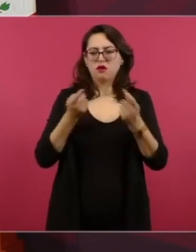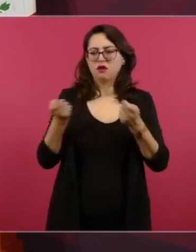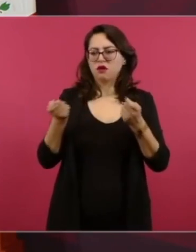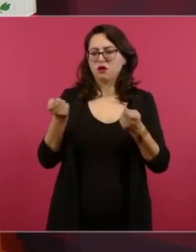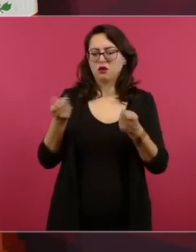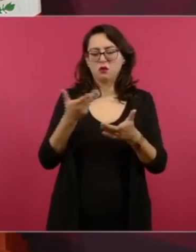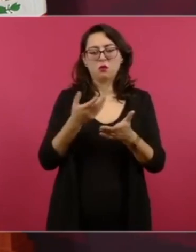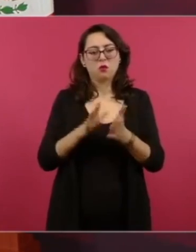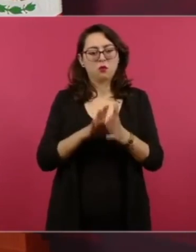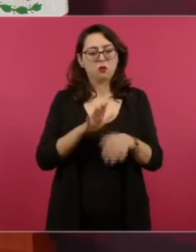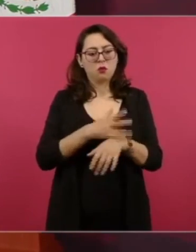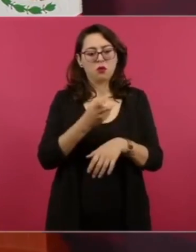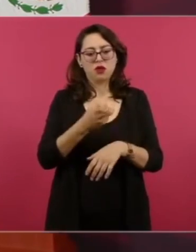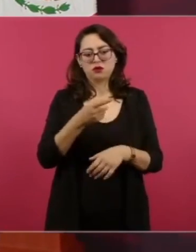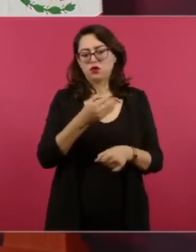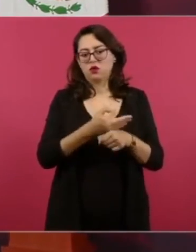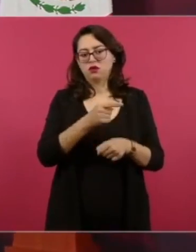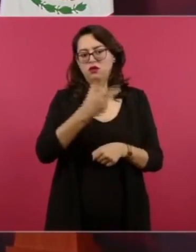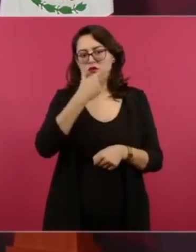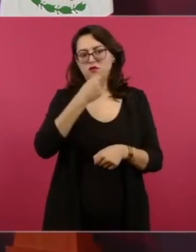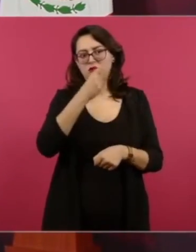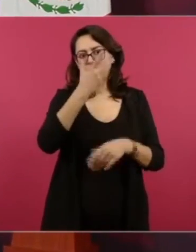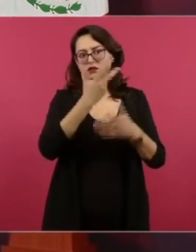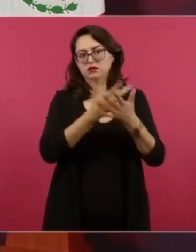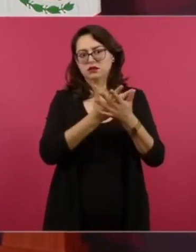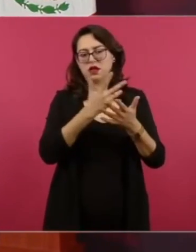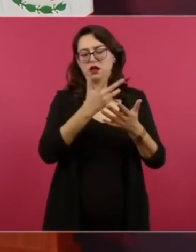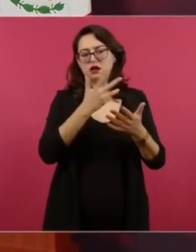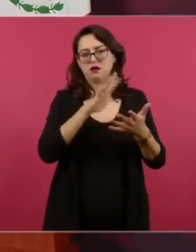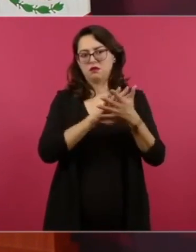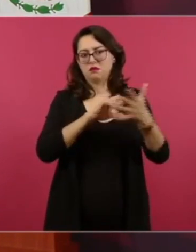Dominaban ellos hasta el aeropuerto de la Ciudad de México, los narcotraficantes.